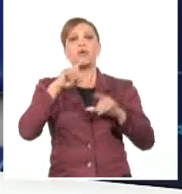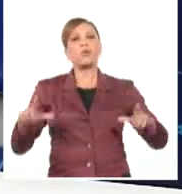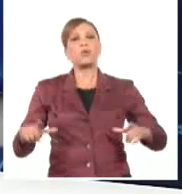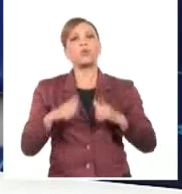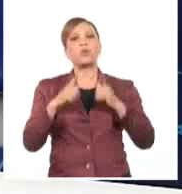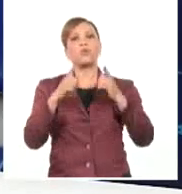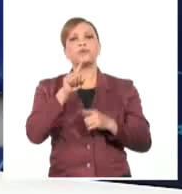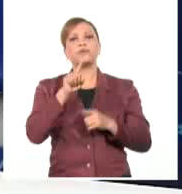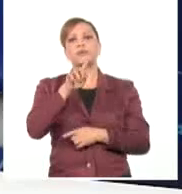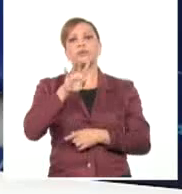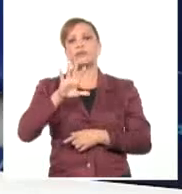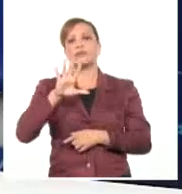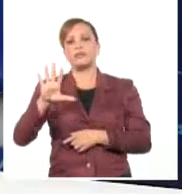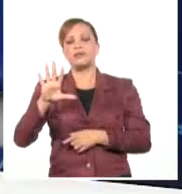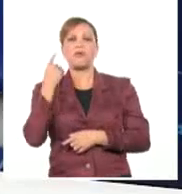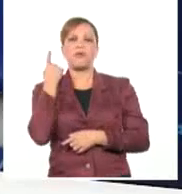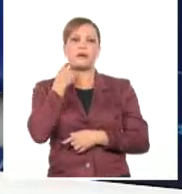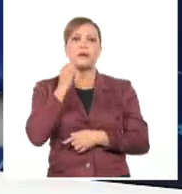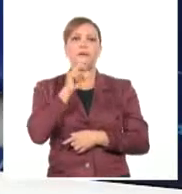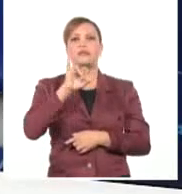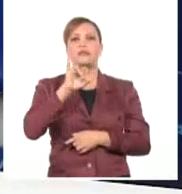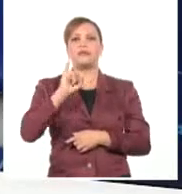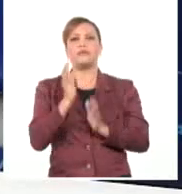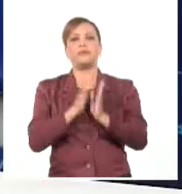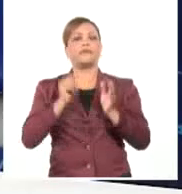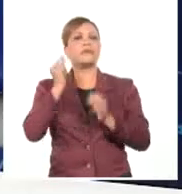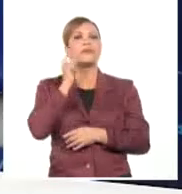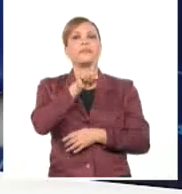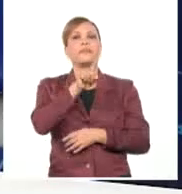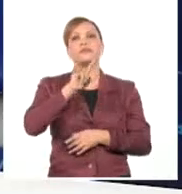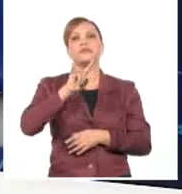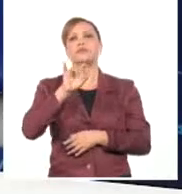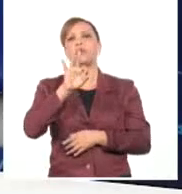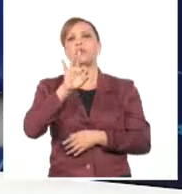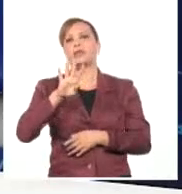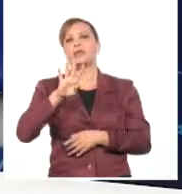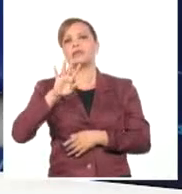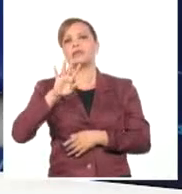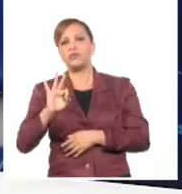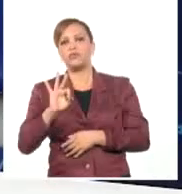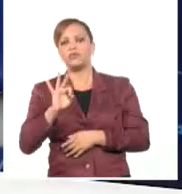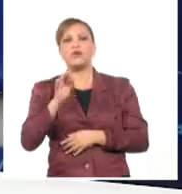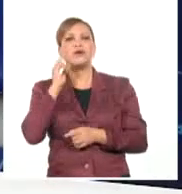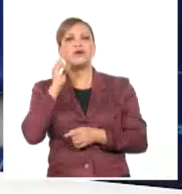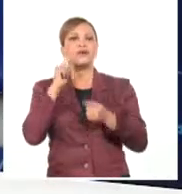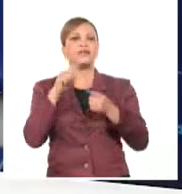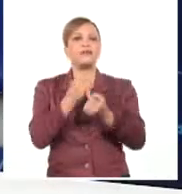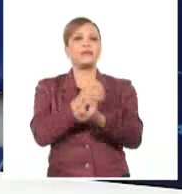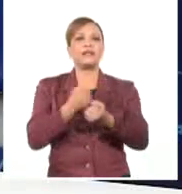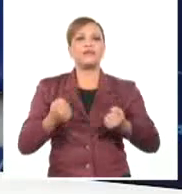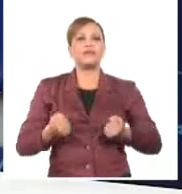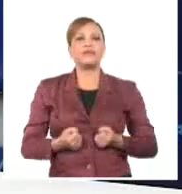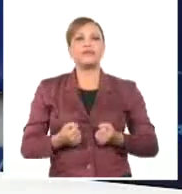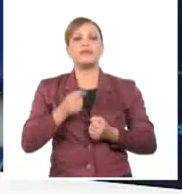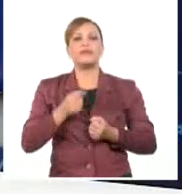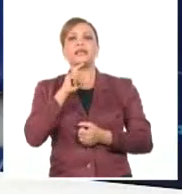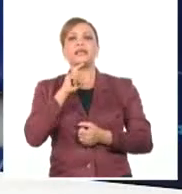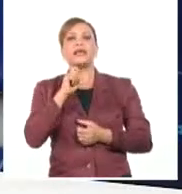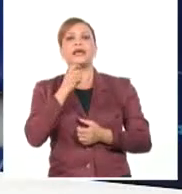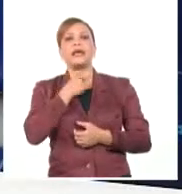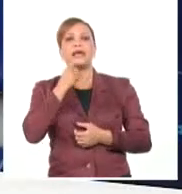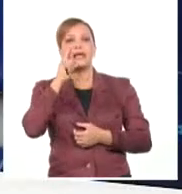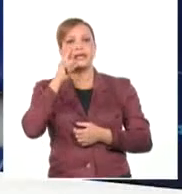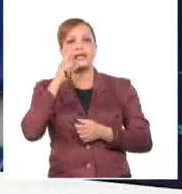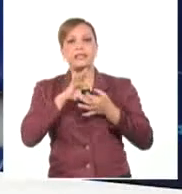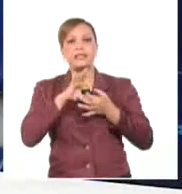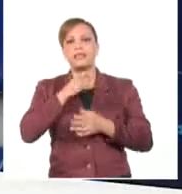en Londres el 21 de febrero de 1848, fruto del esfuerzo de Karl Marx y Federico Engels, ayudados por